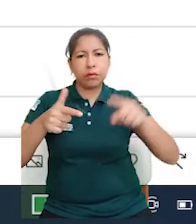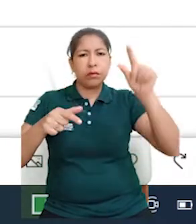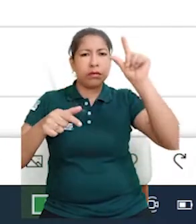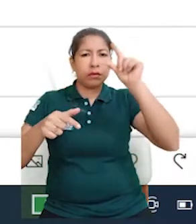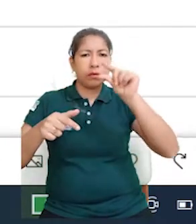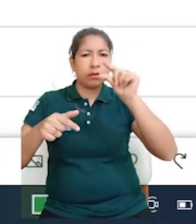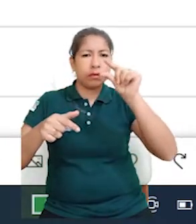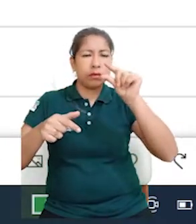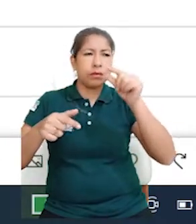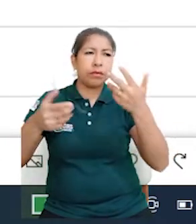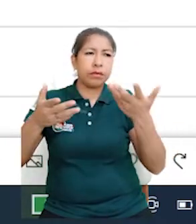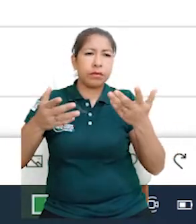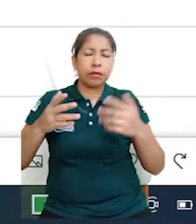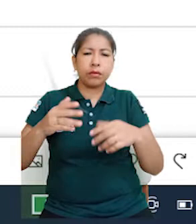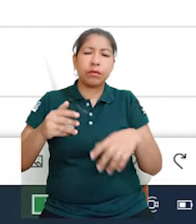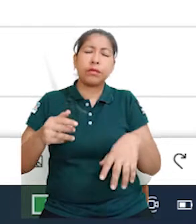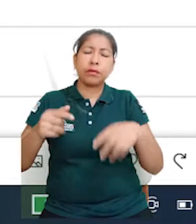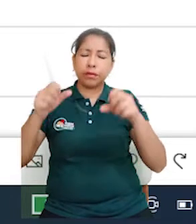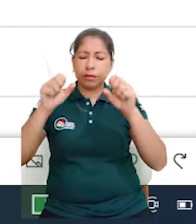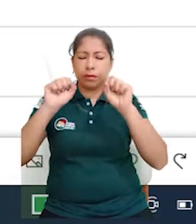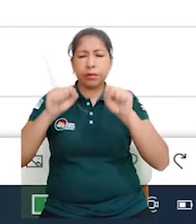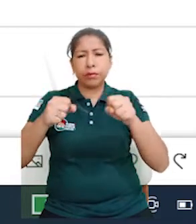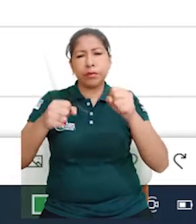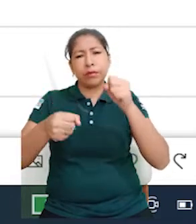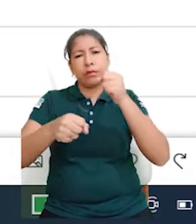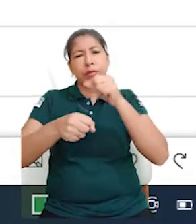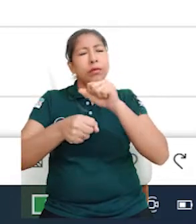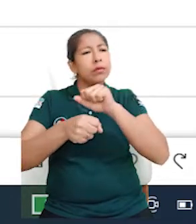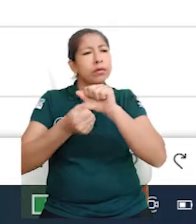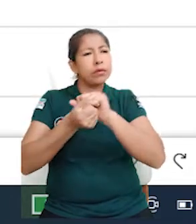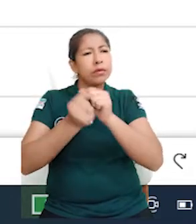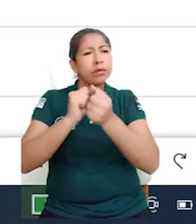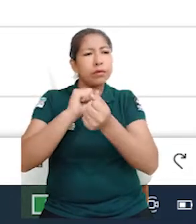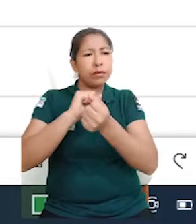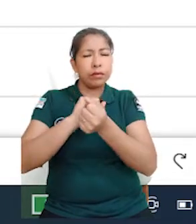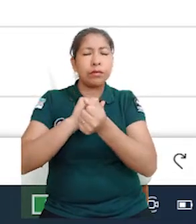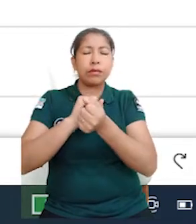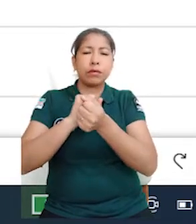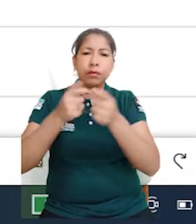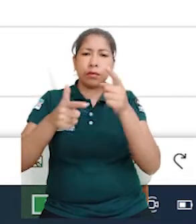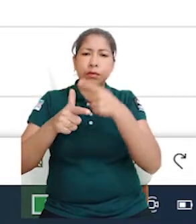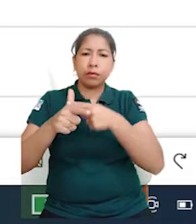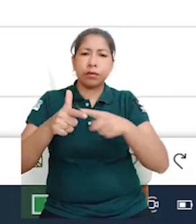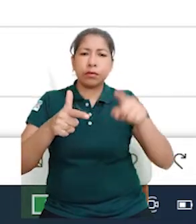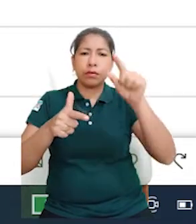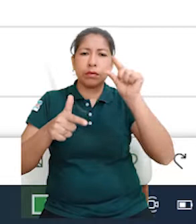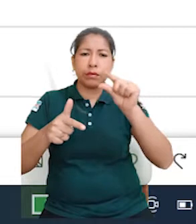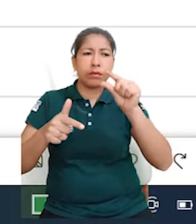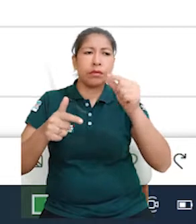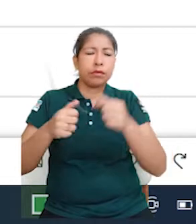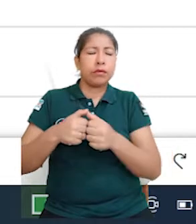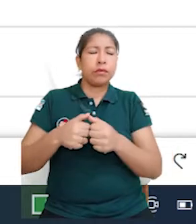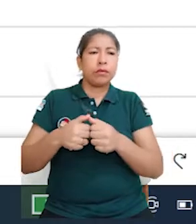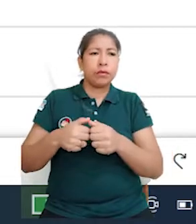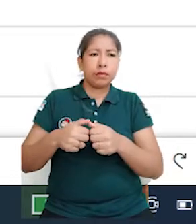expresión logarítmica en una exponencial. Si identificamos esos tres elementos, aquí tendremos que su base,